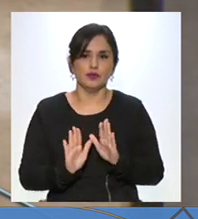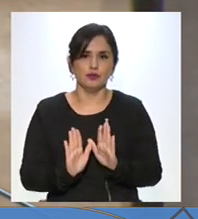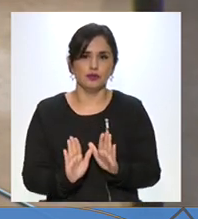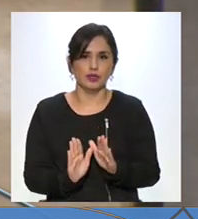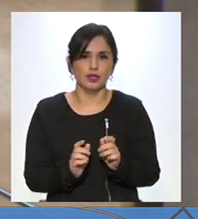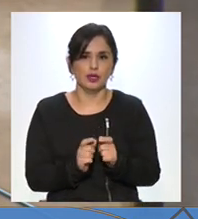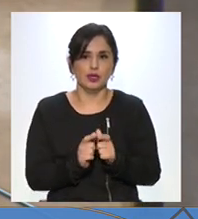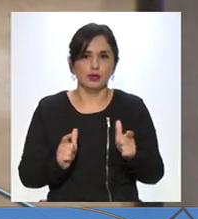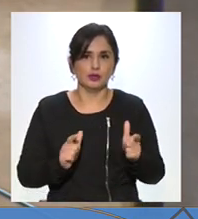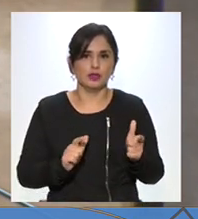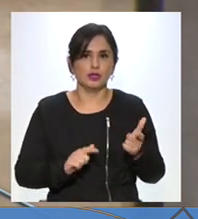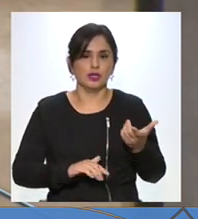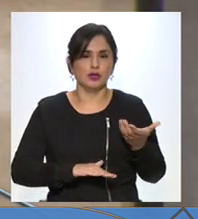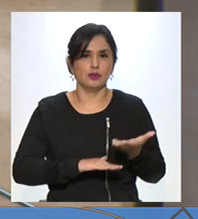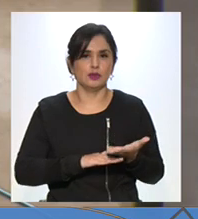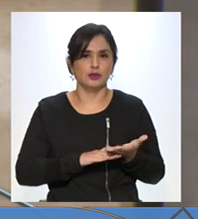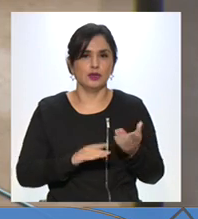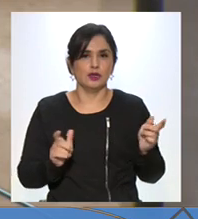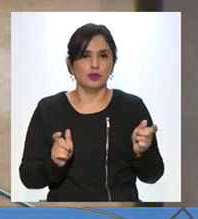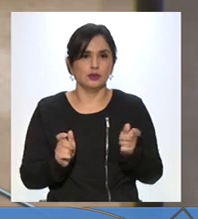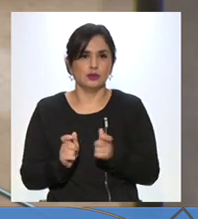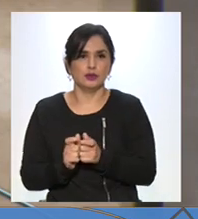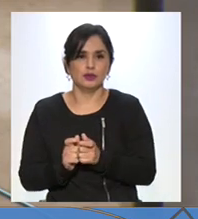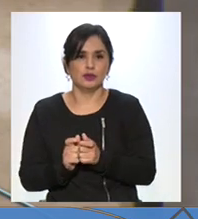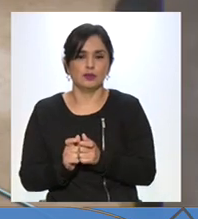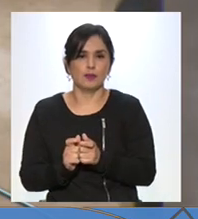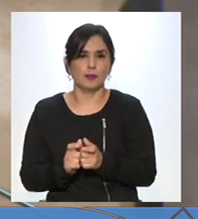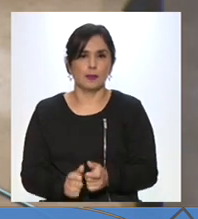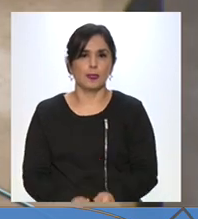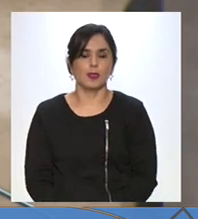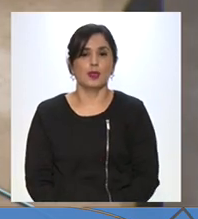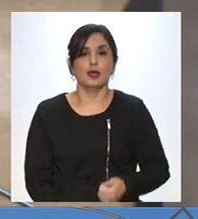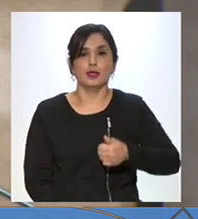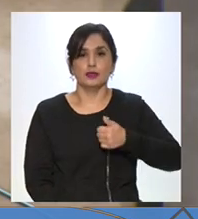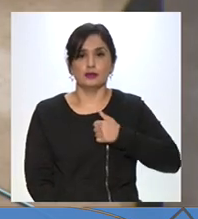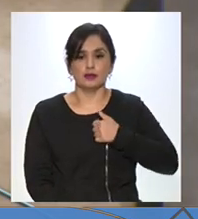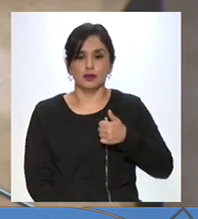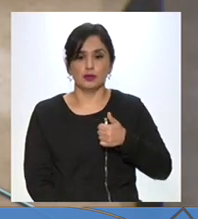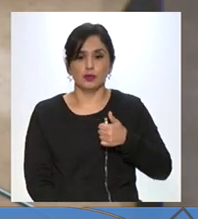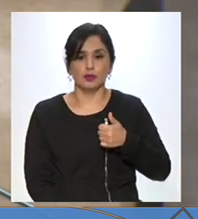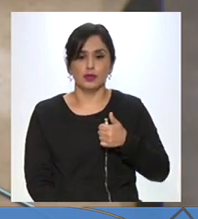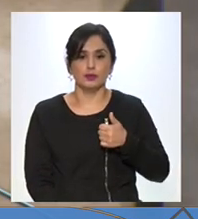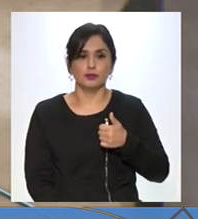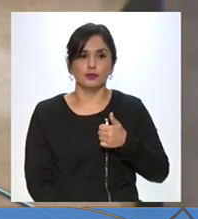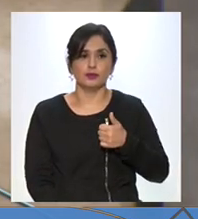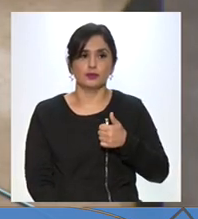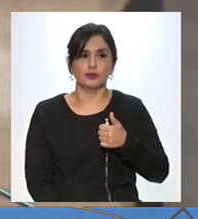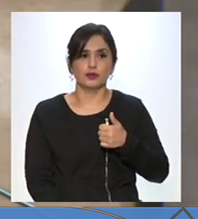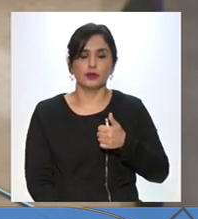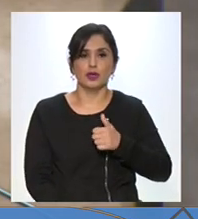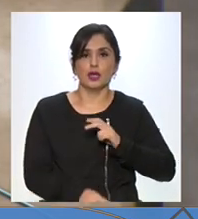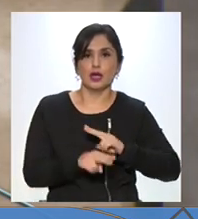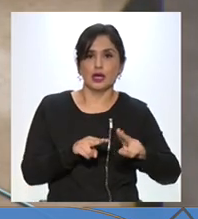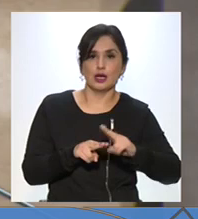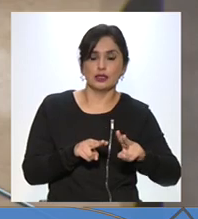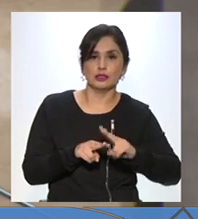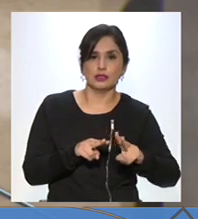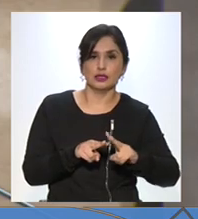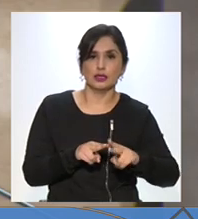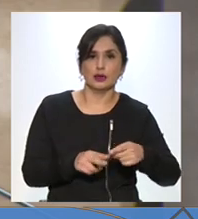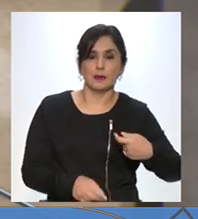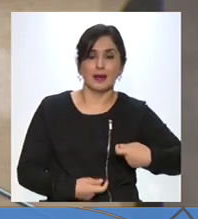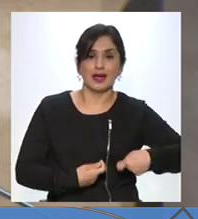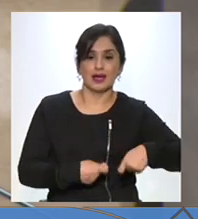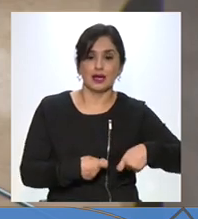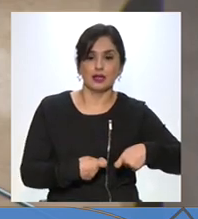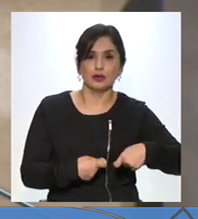expansión de la demanda o desacelerar la expansión de la demanda se cumple tanto por la vía de hacer más caro el crédito a corto